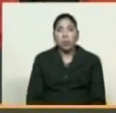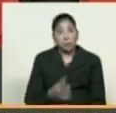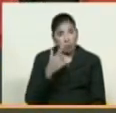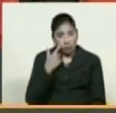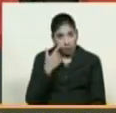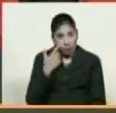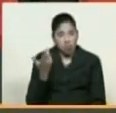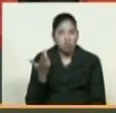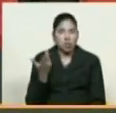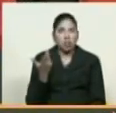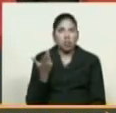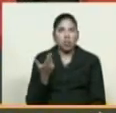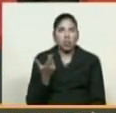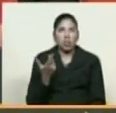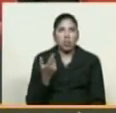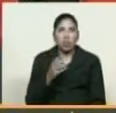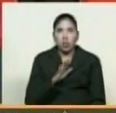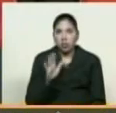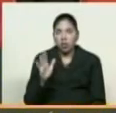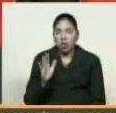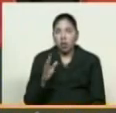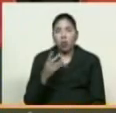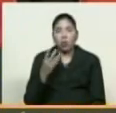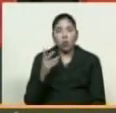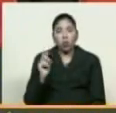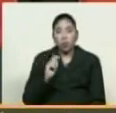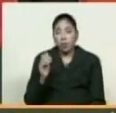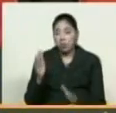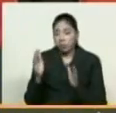a esa presión. Tenemos elecciones en los 4 primeros meses.